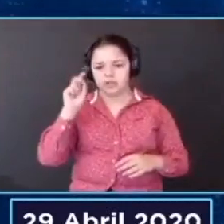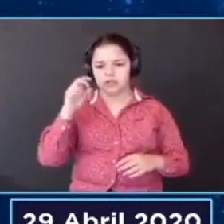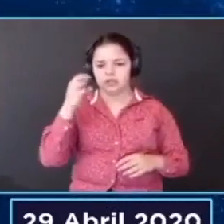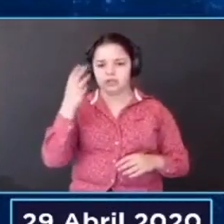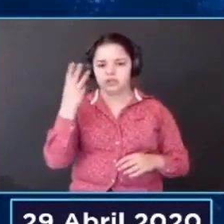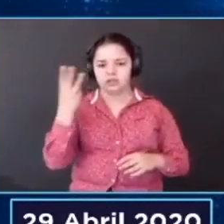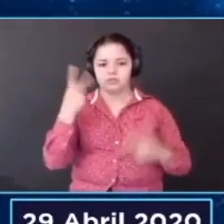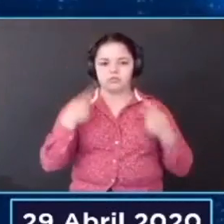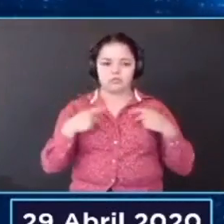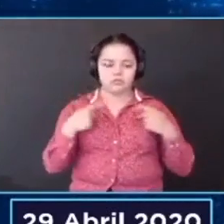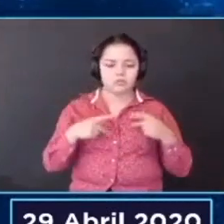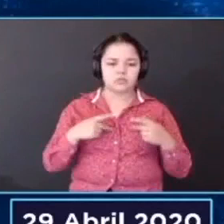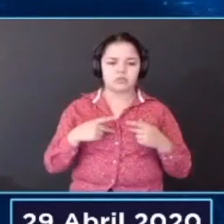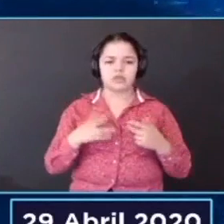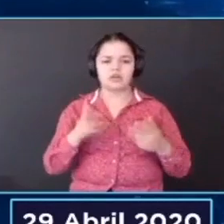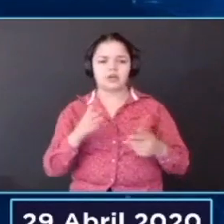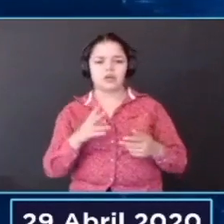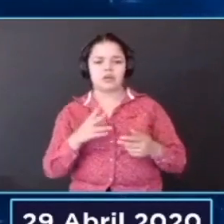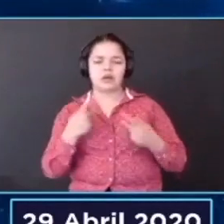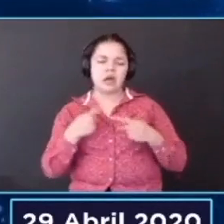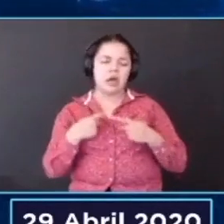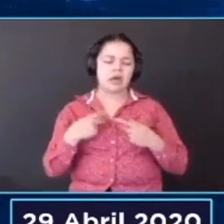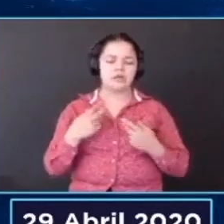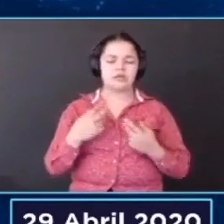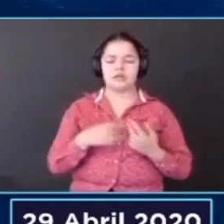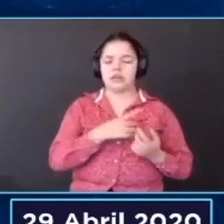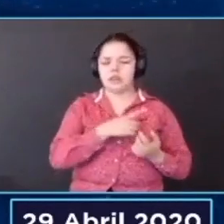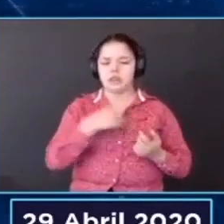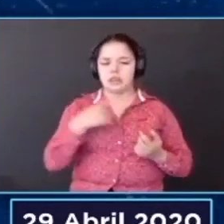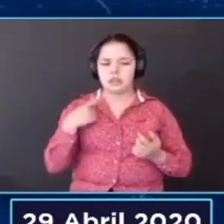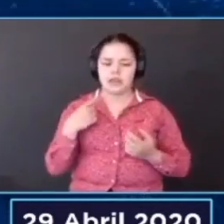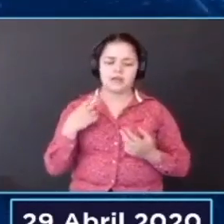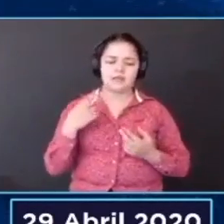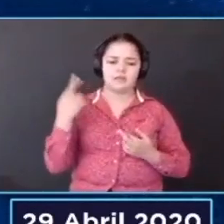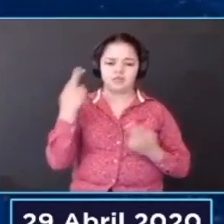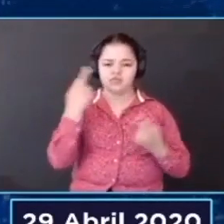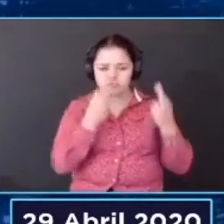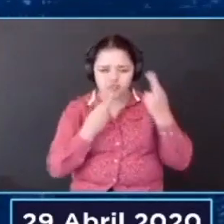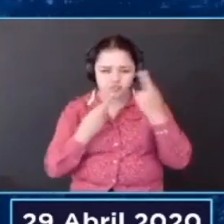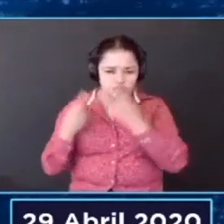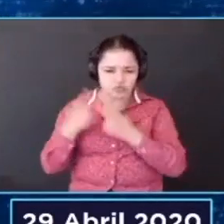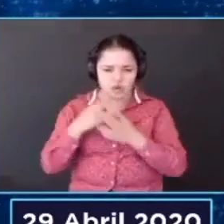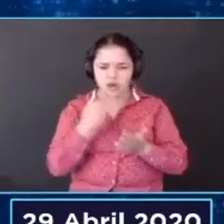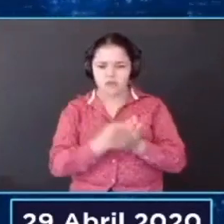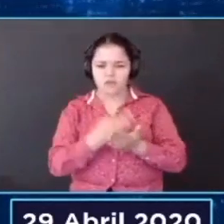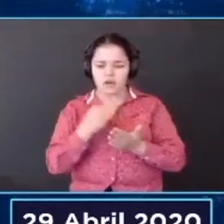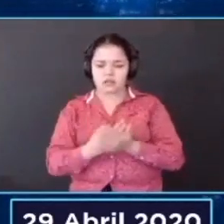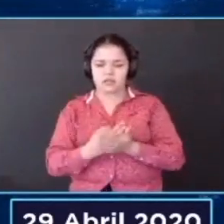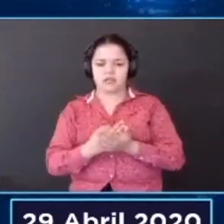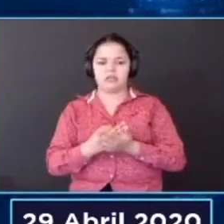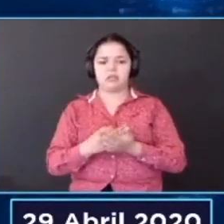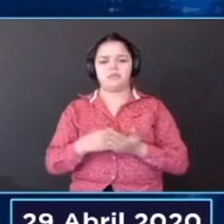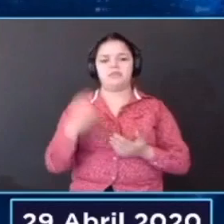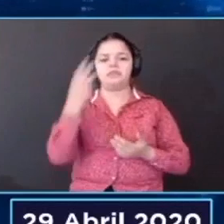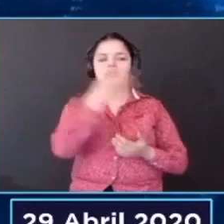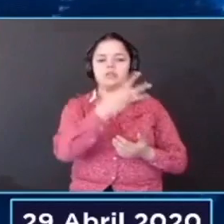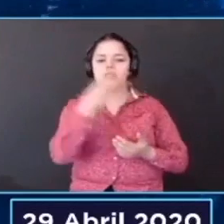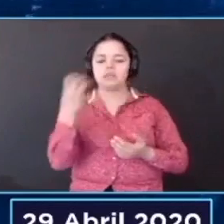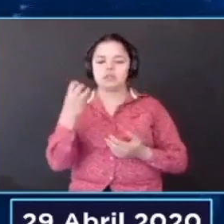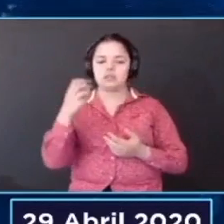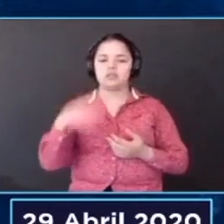no lo pueden transmitir. Sí pudiera transmitirlo si tocan cosas que están contagiadas y lo llevan a lugares